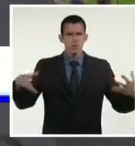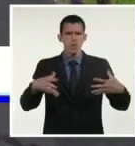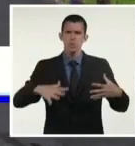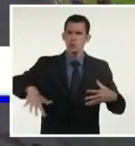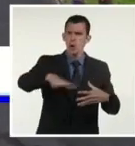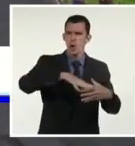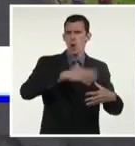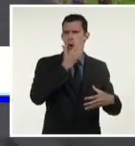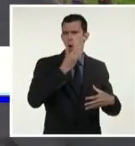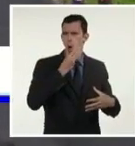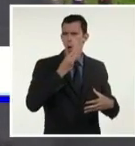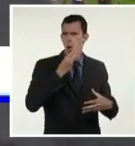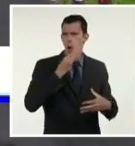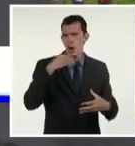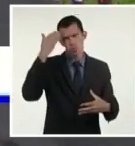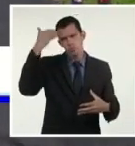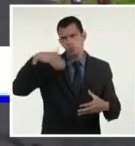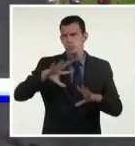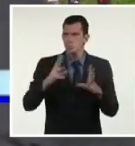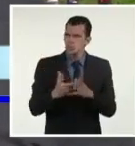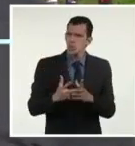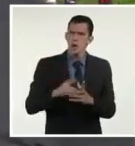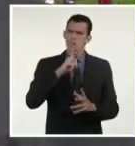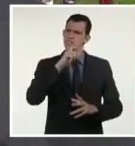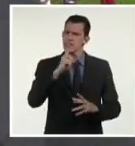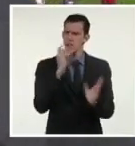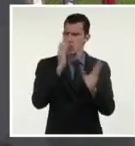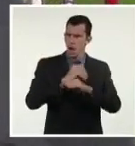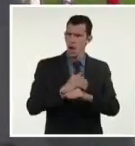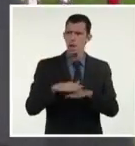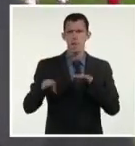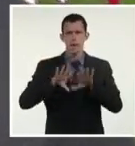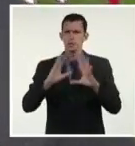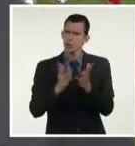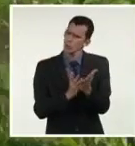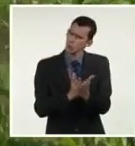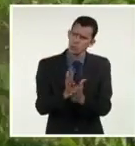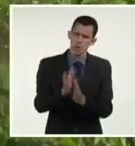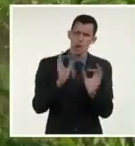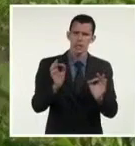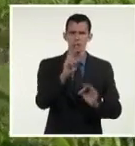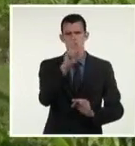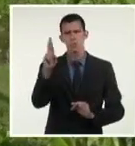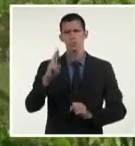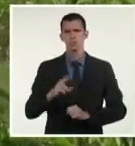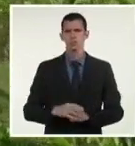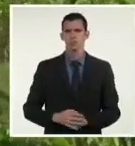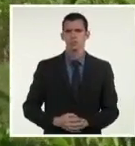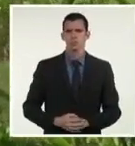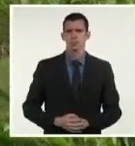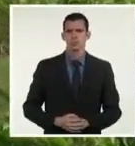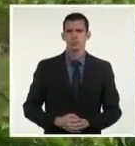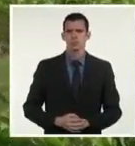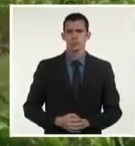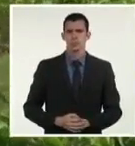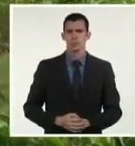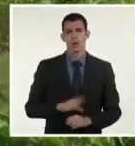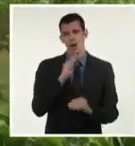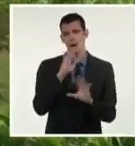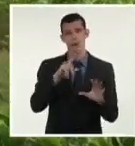más a los problemas, a las actividades, para dar continuidad al proceso histórico revolucionario. En medio de muchas limitaciones, por lo